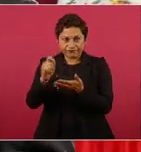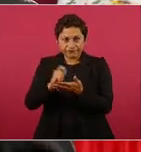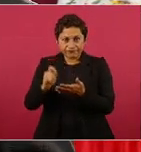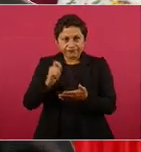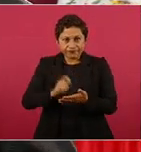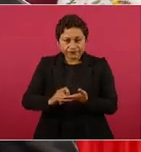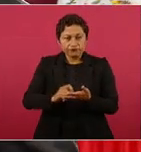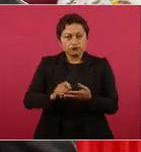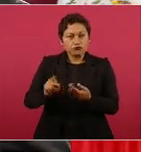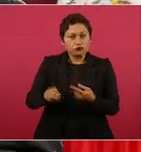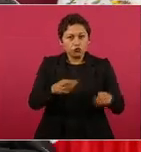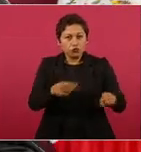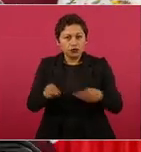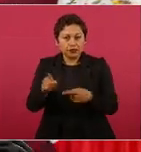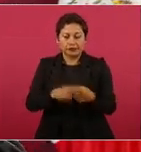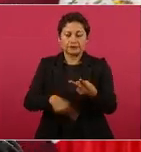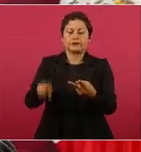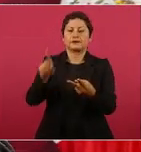cantante